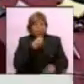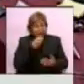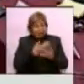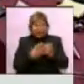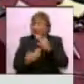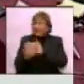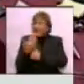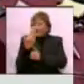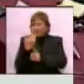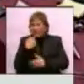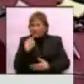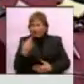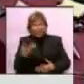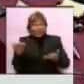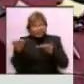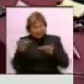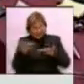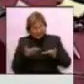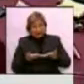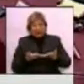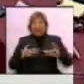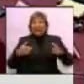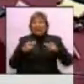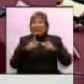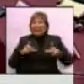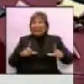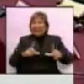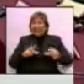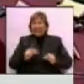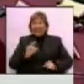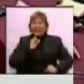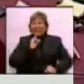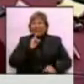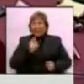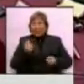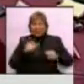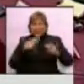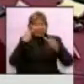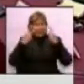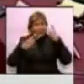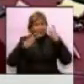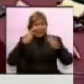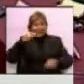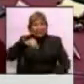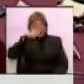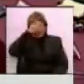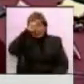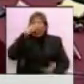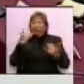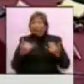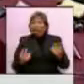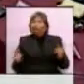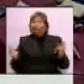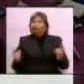días. Recibió así a la delegación de congresistas estadounidenses que visita el país y con quienes sostuvo este